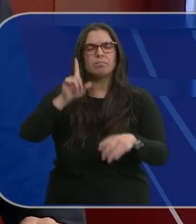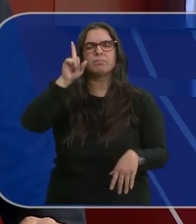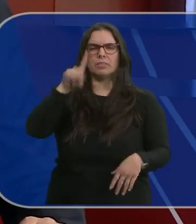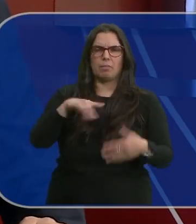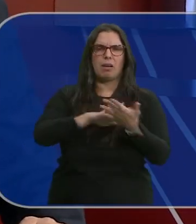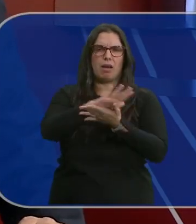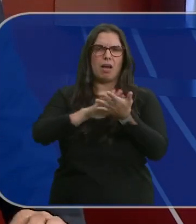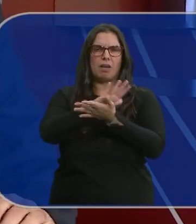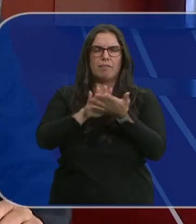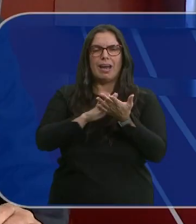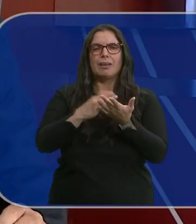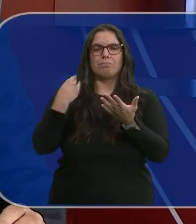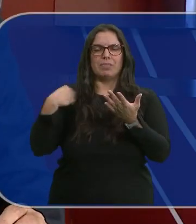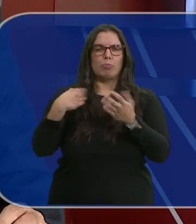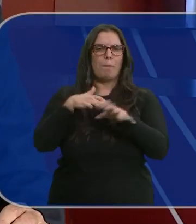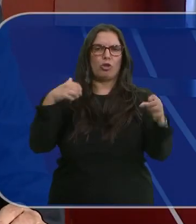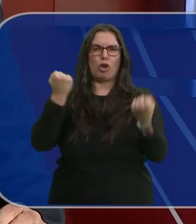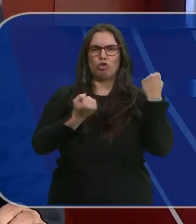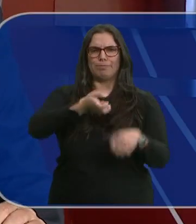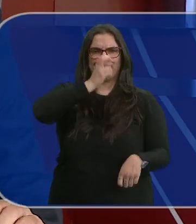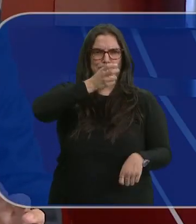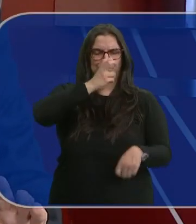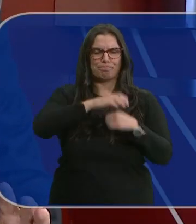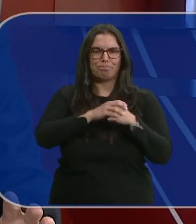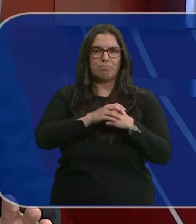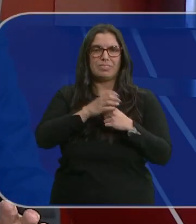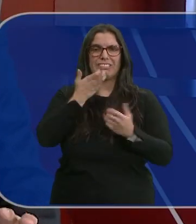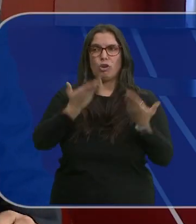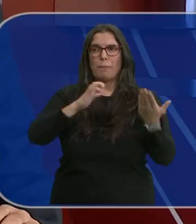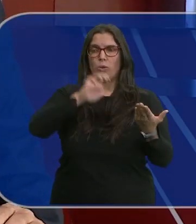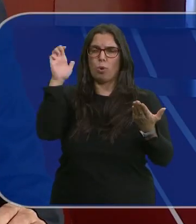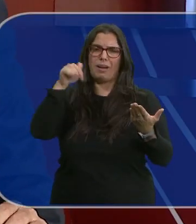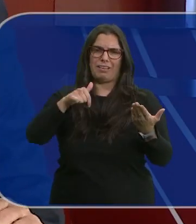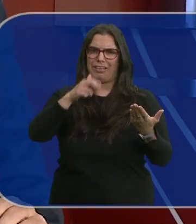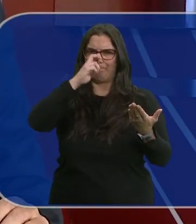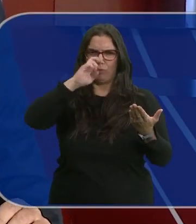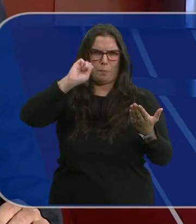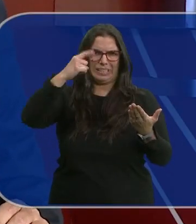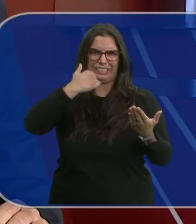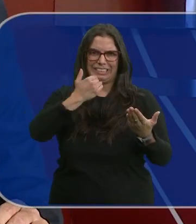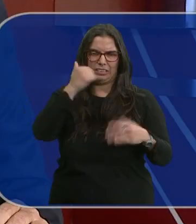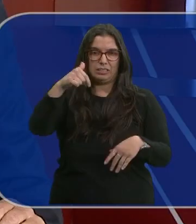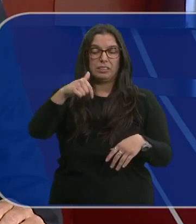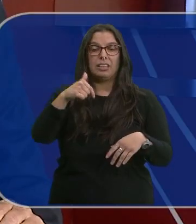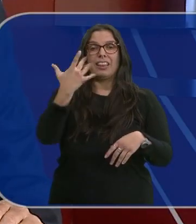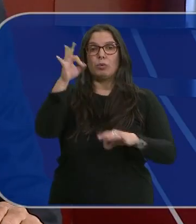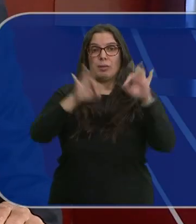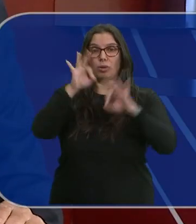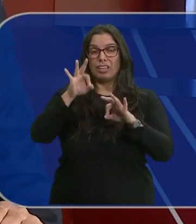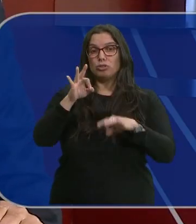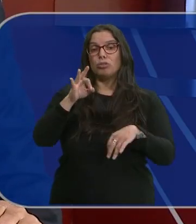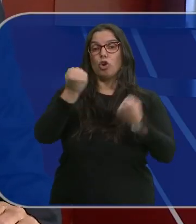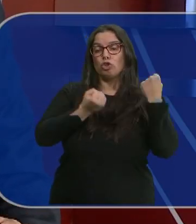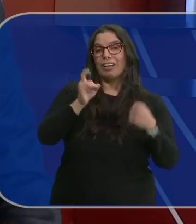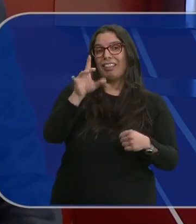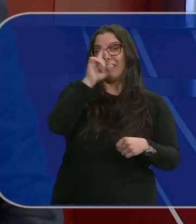también hay que hablar de la antigüedad de nuestro parque automovilístico, uno de los más envejecidos de Europa. Más de la mitad de nuestros vehículos supera los 15